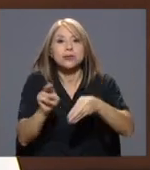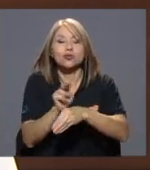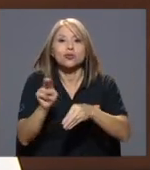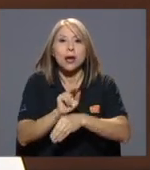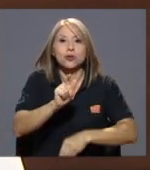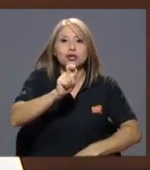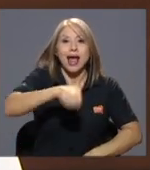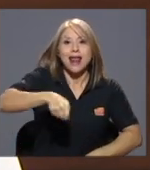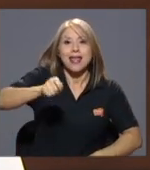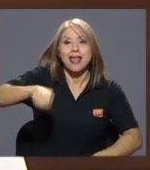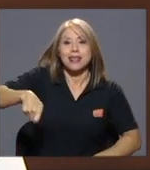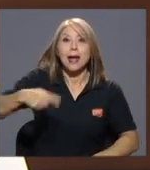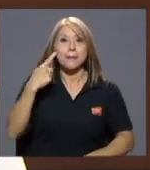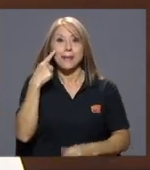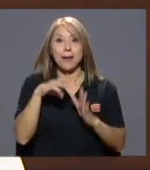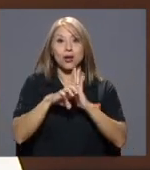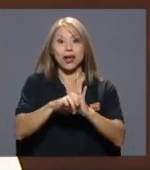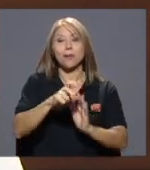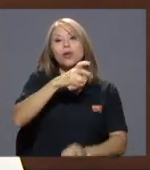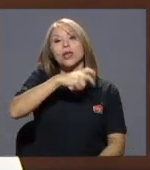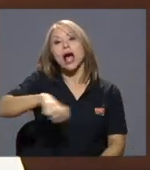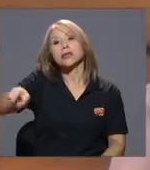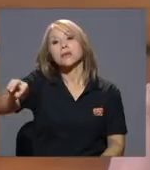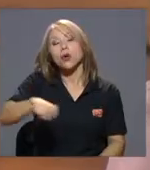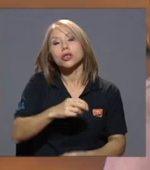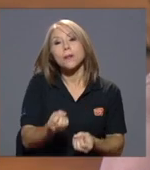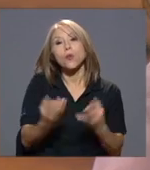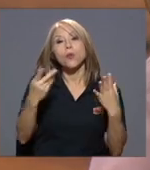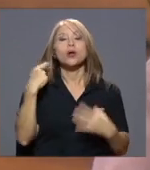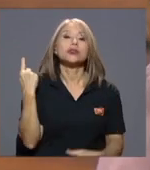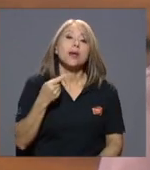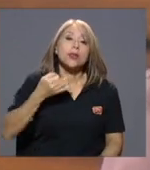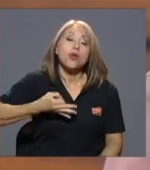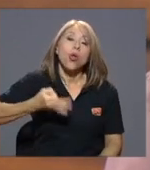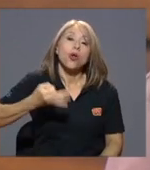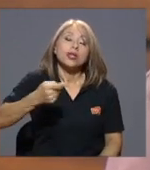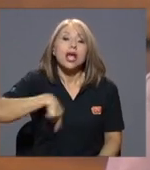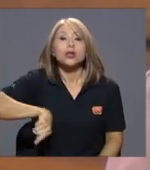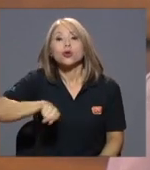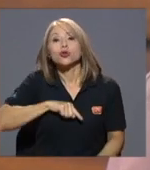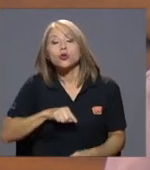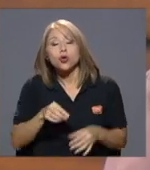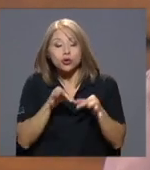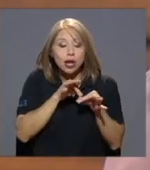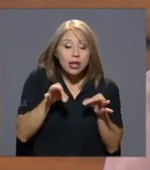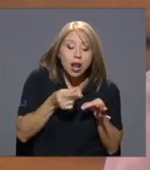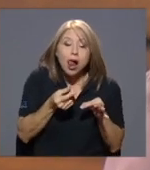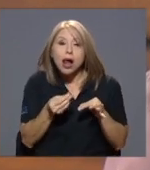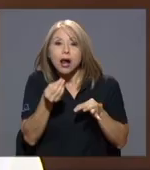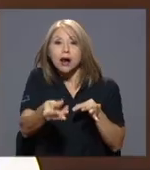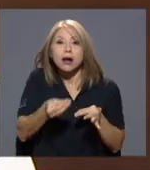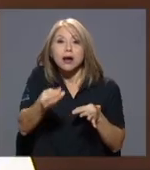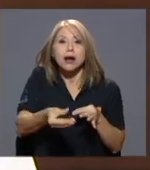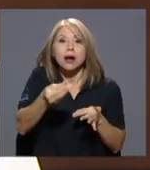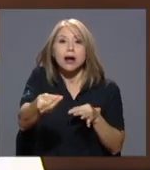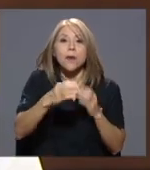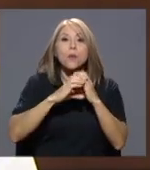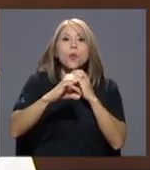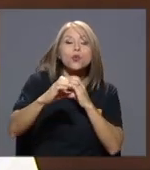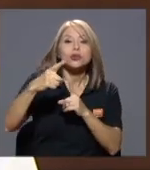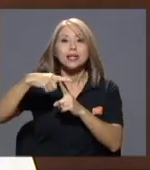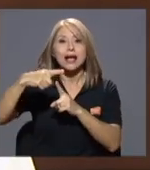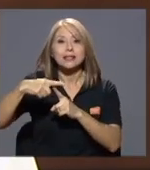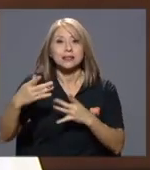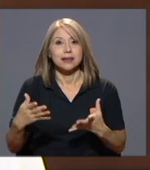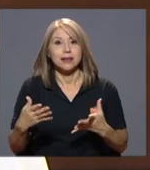es el transporte público, que tenemos que estar pagando con efectivo todos los días, ¿verdad? Que los taxis, que los buses, etcétera. Bueno, ¿qué tal que podamos, y en eso